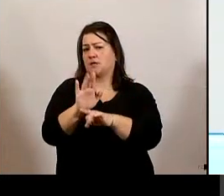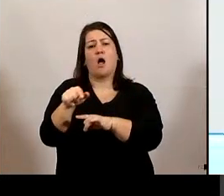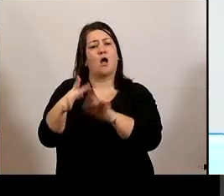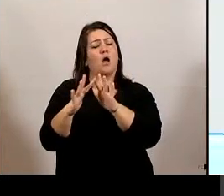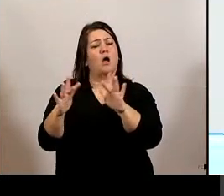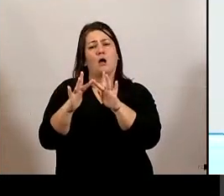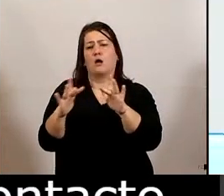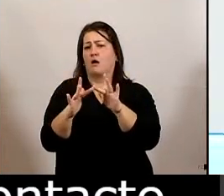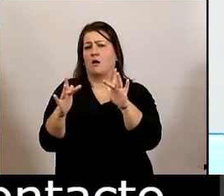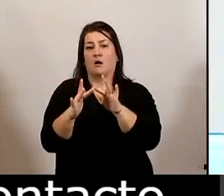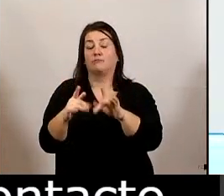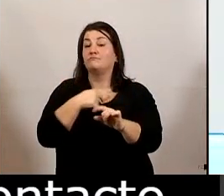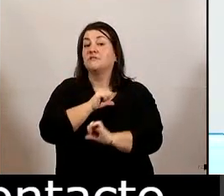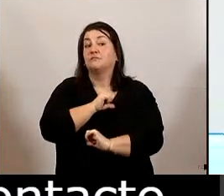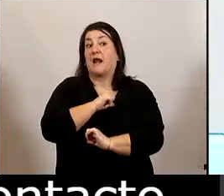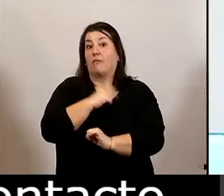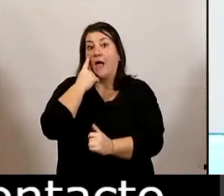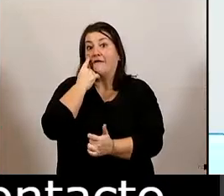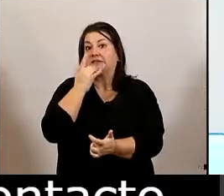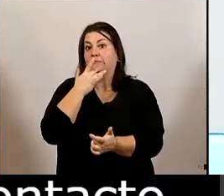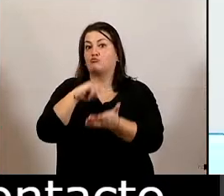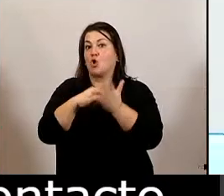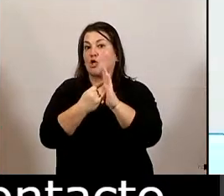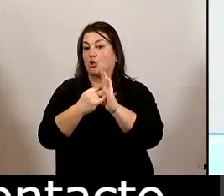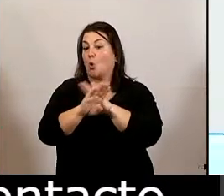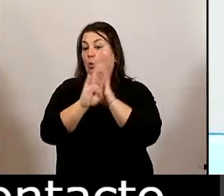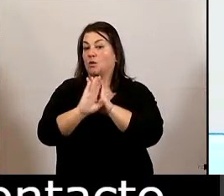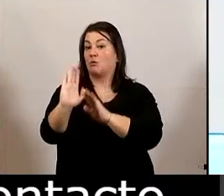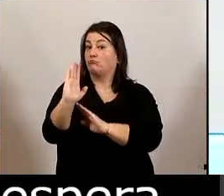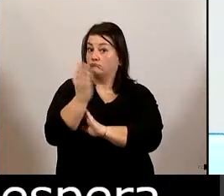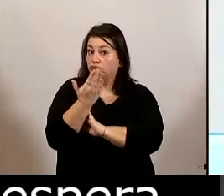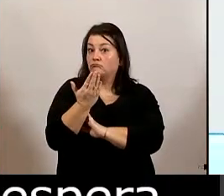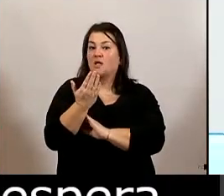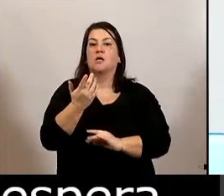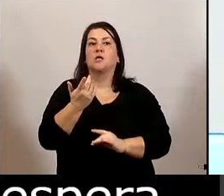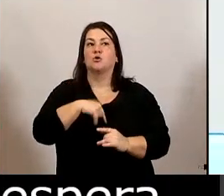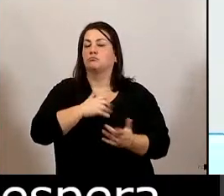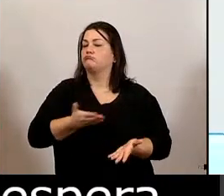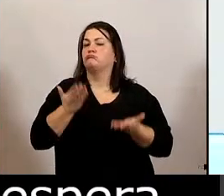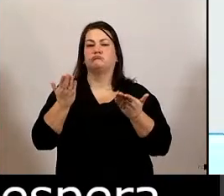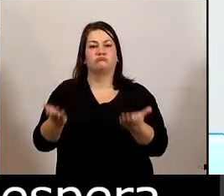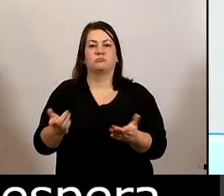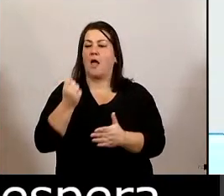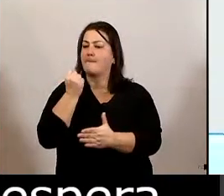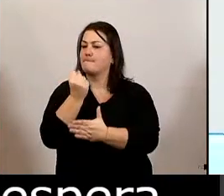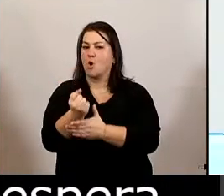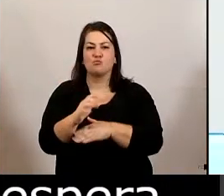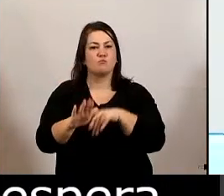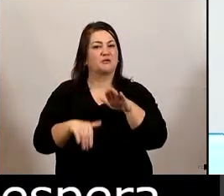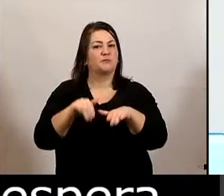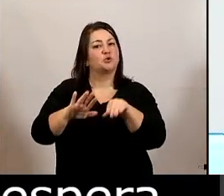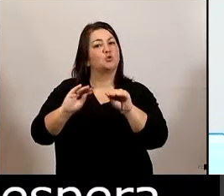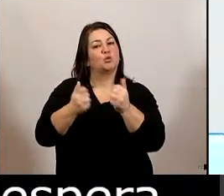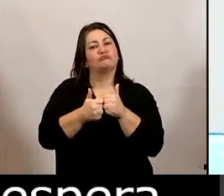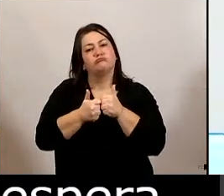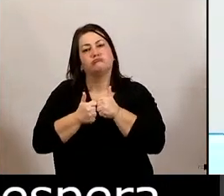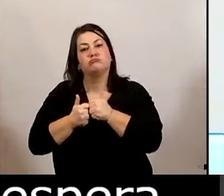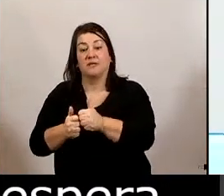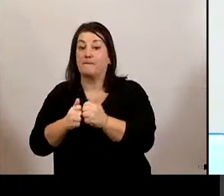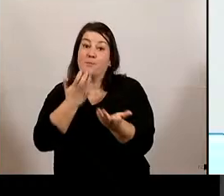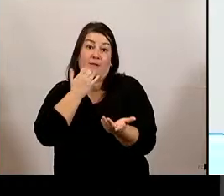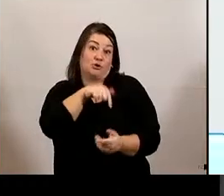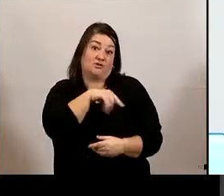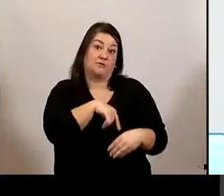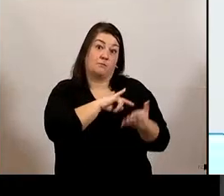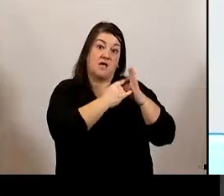empresa, a la espera de que presenten el proyecto definitivo, y estamos a su disposición para apoyarles en los pasos que vayan dando, como el plan